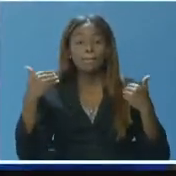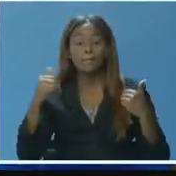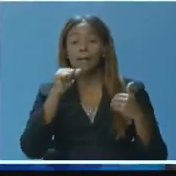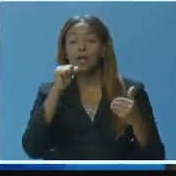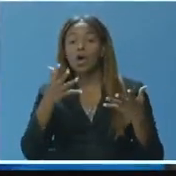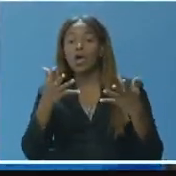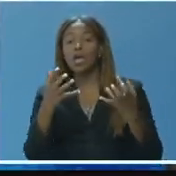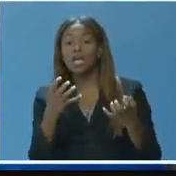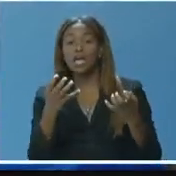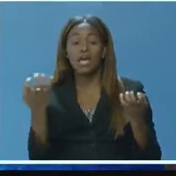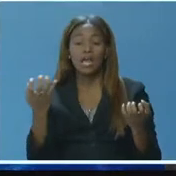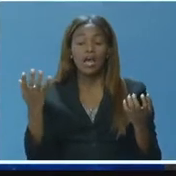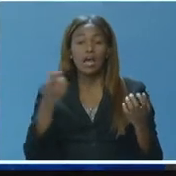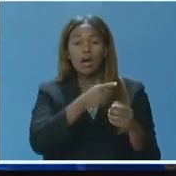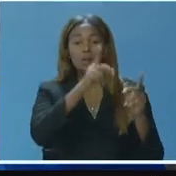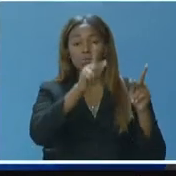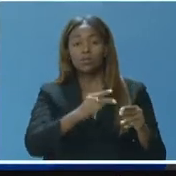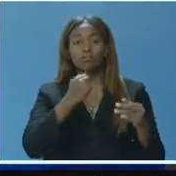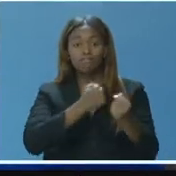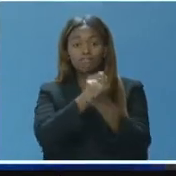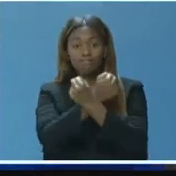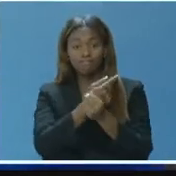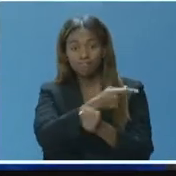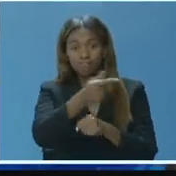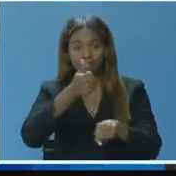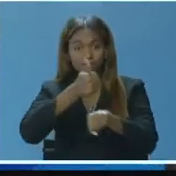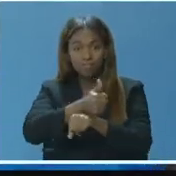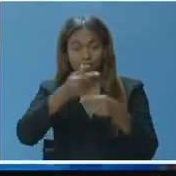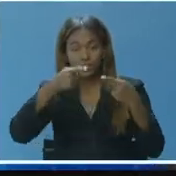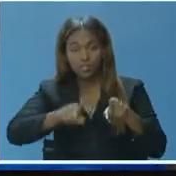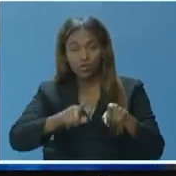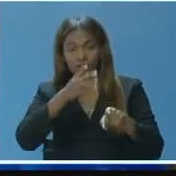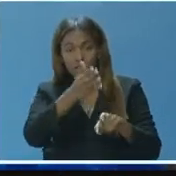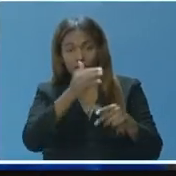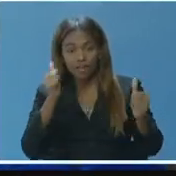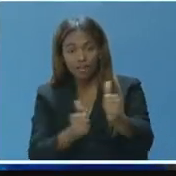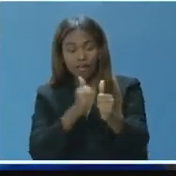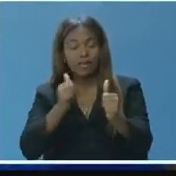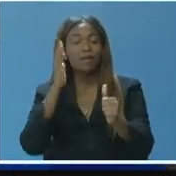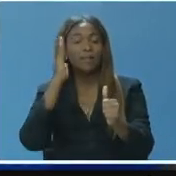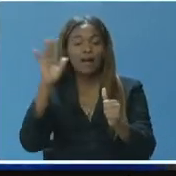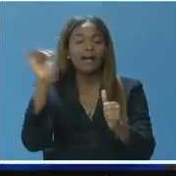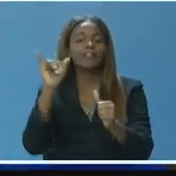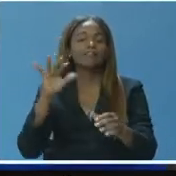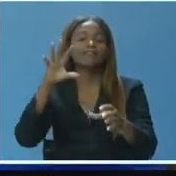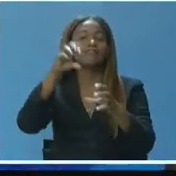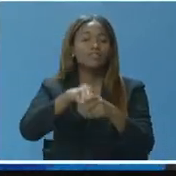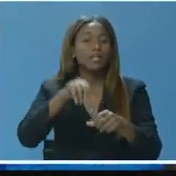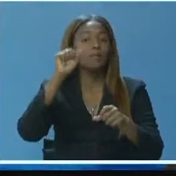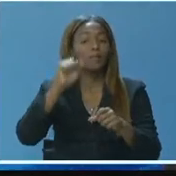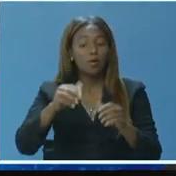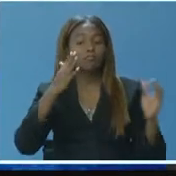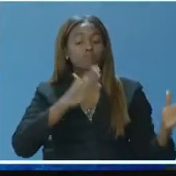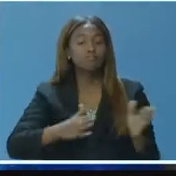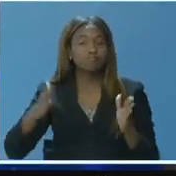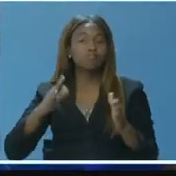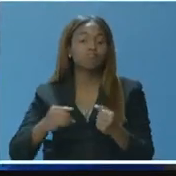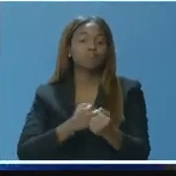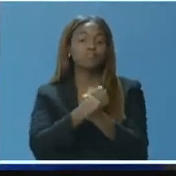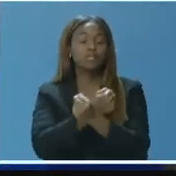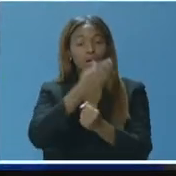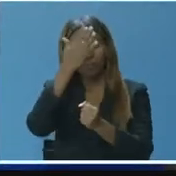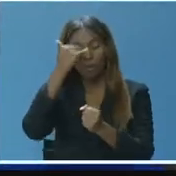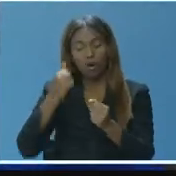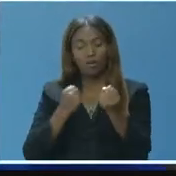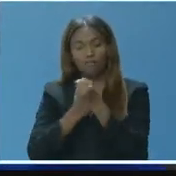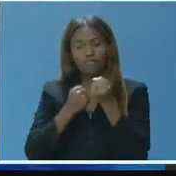o prevenga la aprehensión de los implicados en el caso Falcón se expone e incluso a ser procesados por complicidad